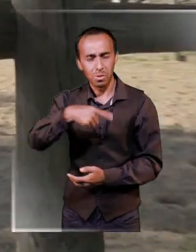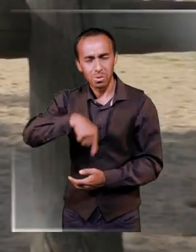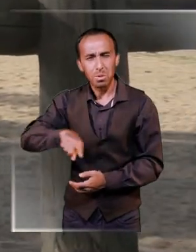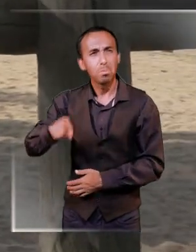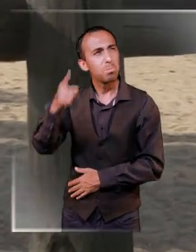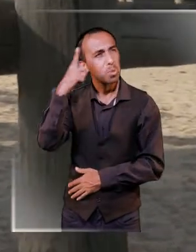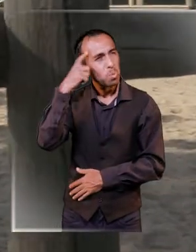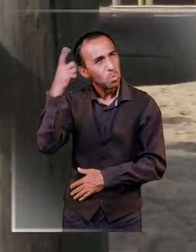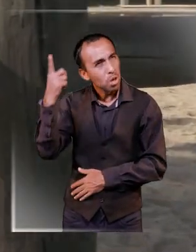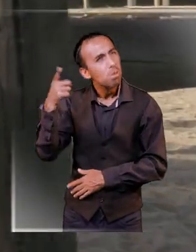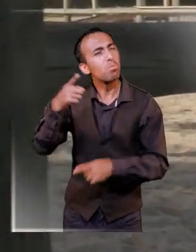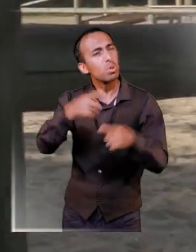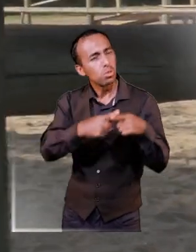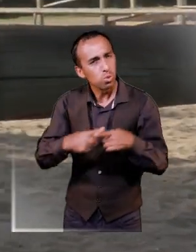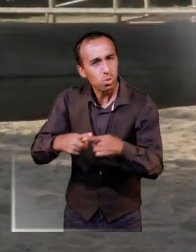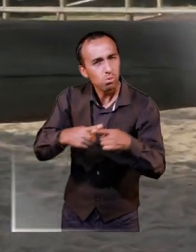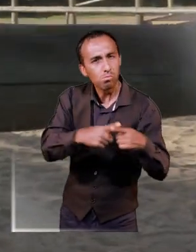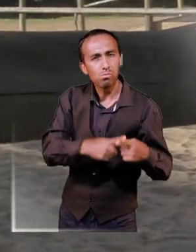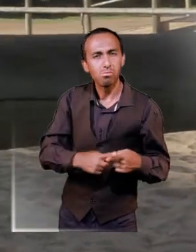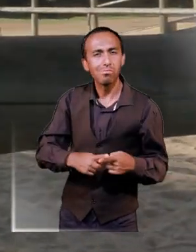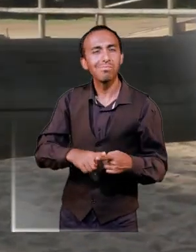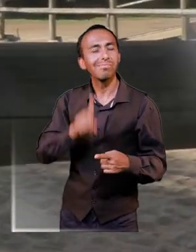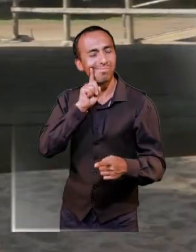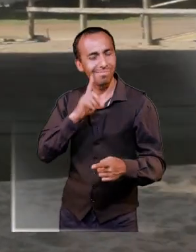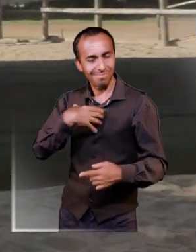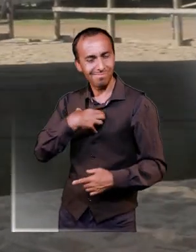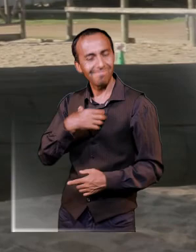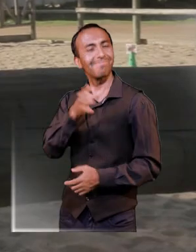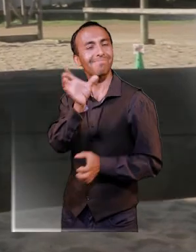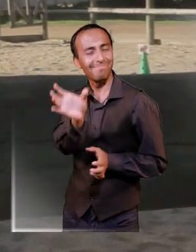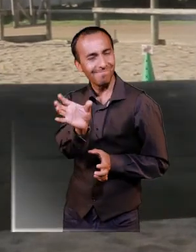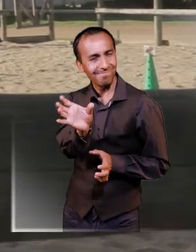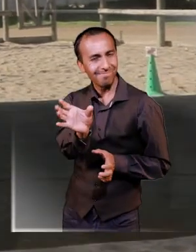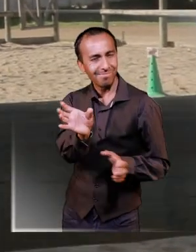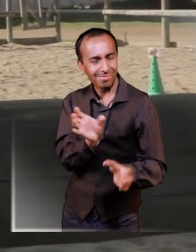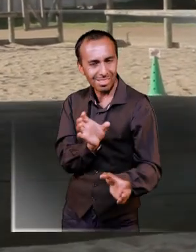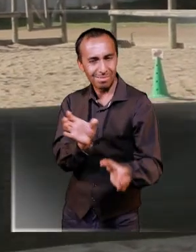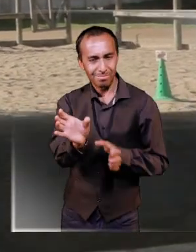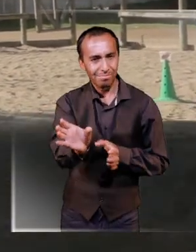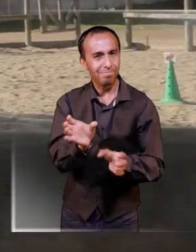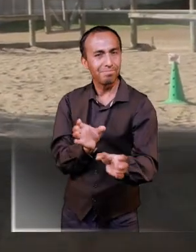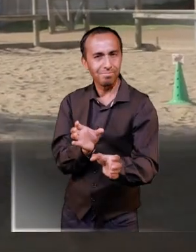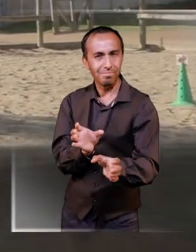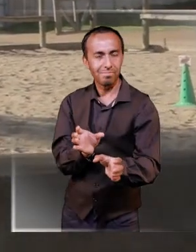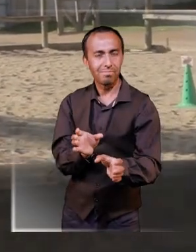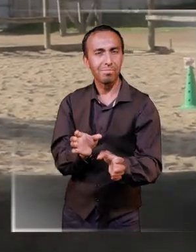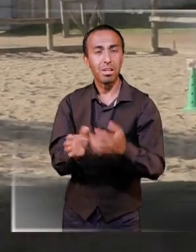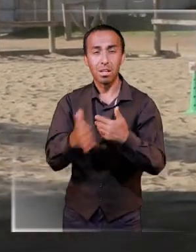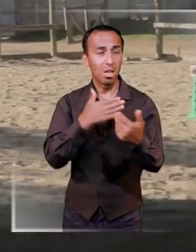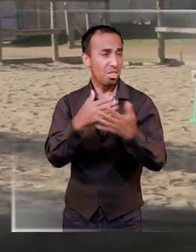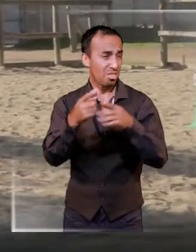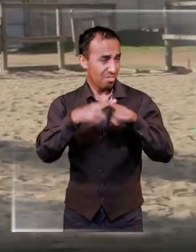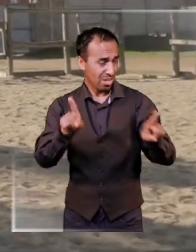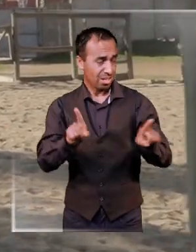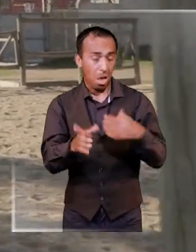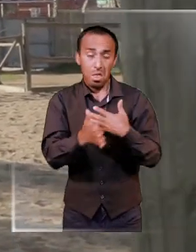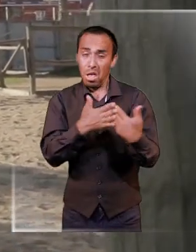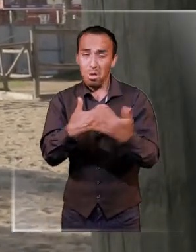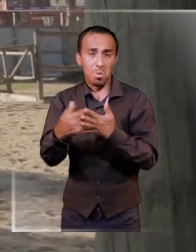neurotípica. No, nosotros soñaríamos con una sociedad que tuviese tanta empatía que naturalizara las